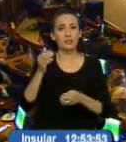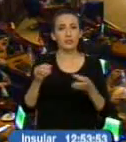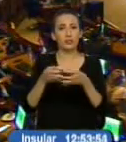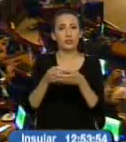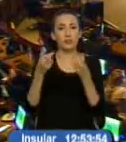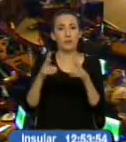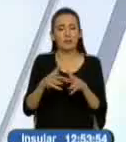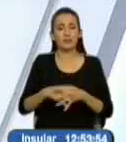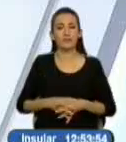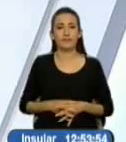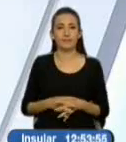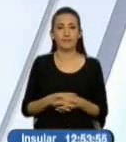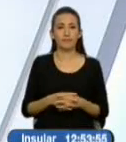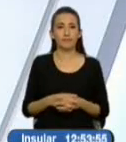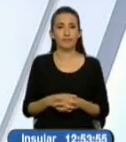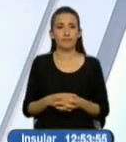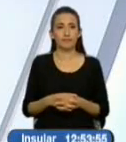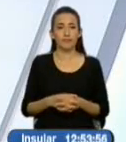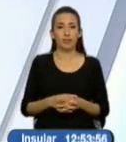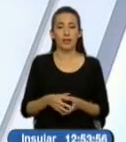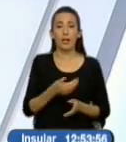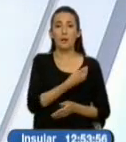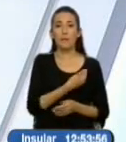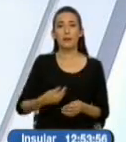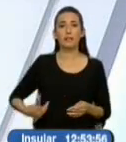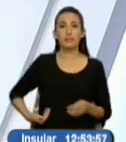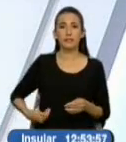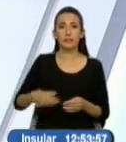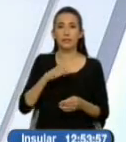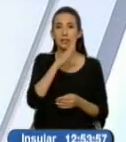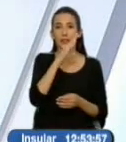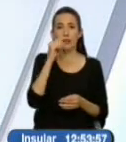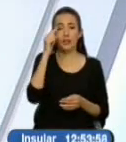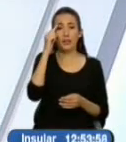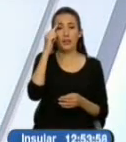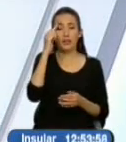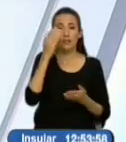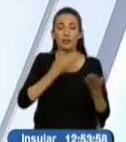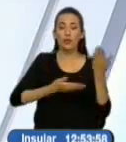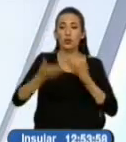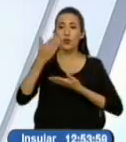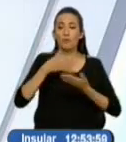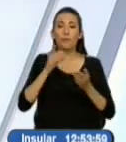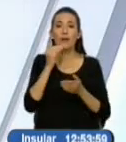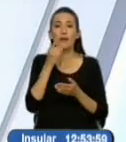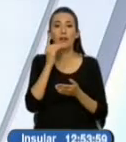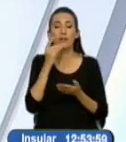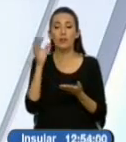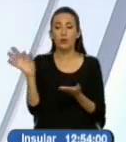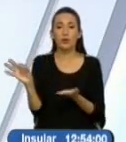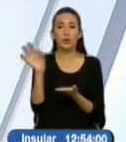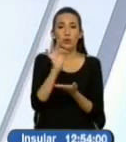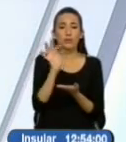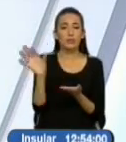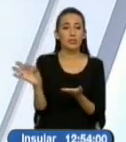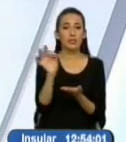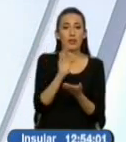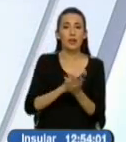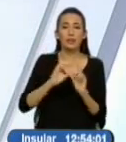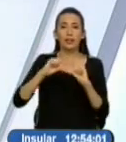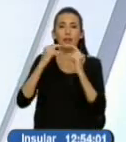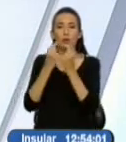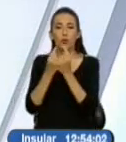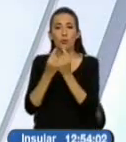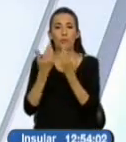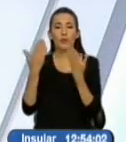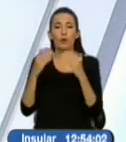TV. Y el presidente de la República, Rafael Correa, compartió un desayuno con los representantes de las delegaciones de paz de gobierno de